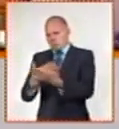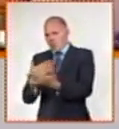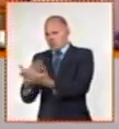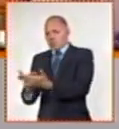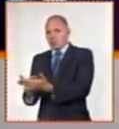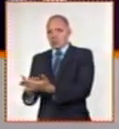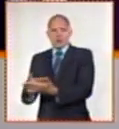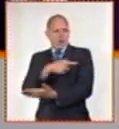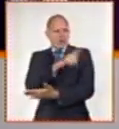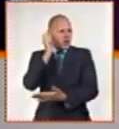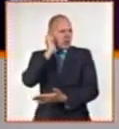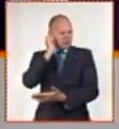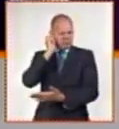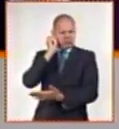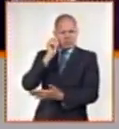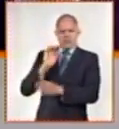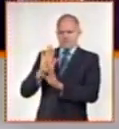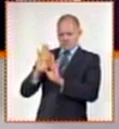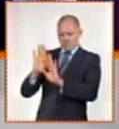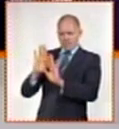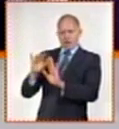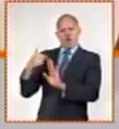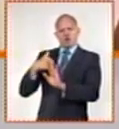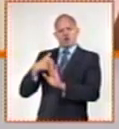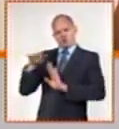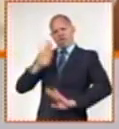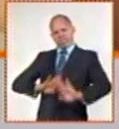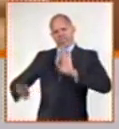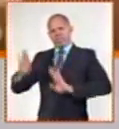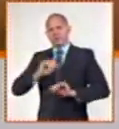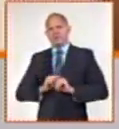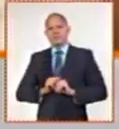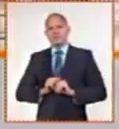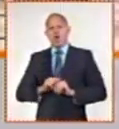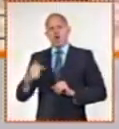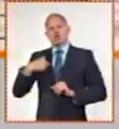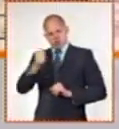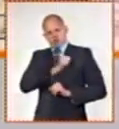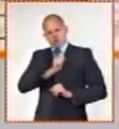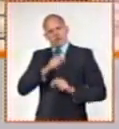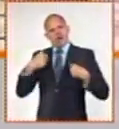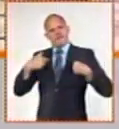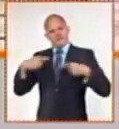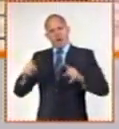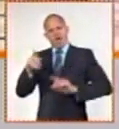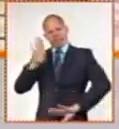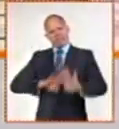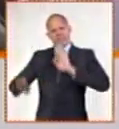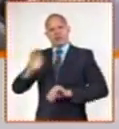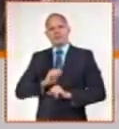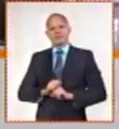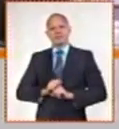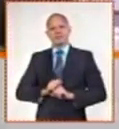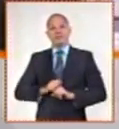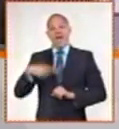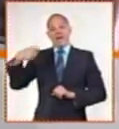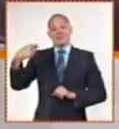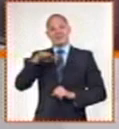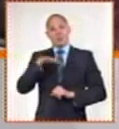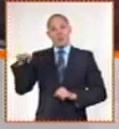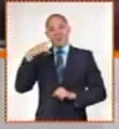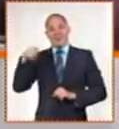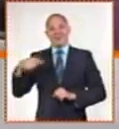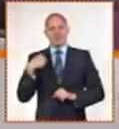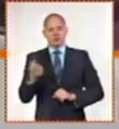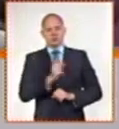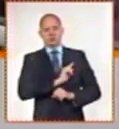el tribunal le niega esa posibilidad de explicar lo que lo